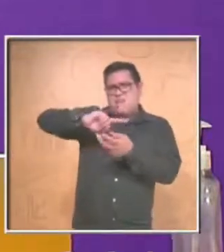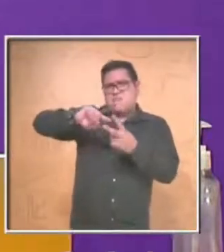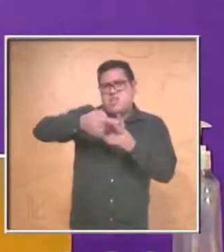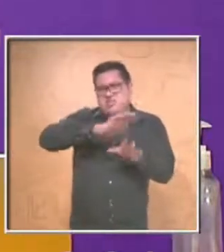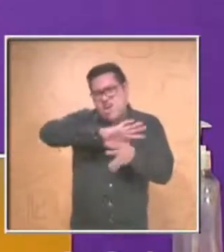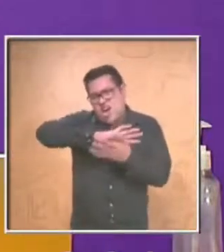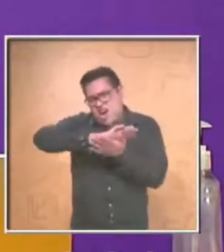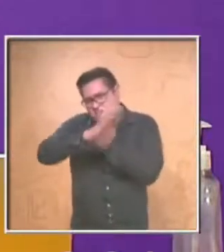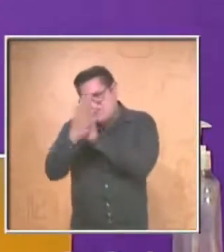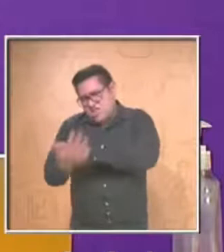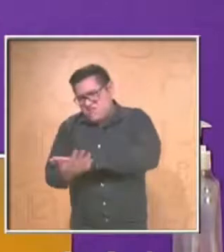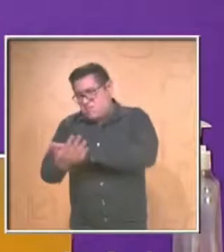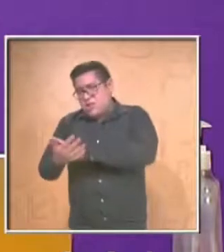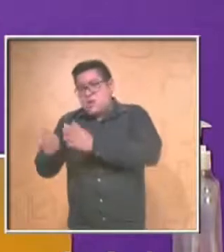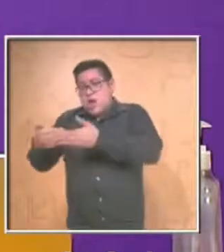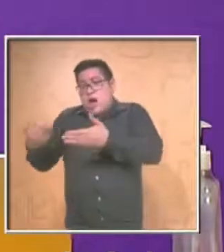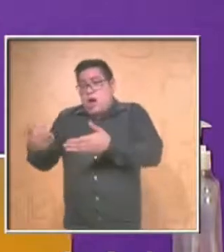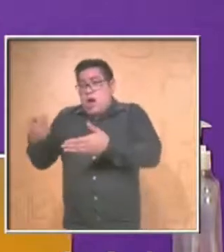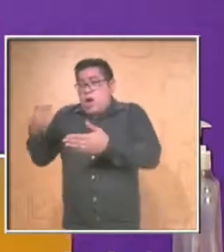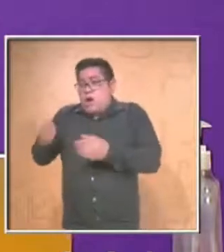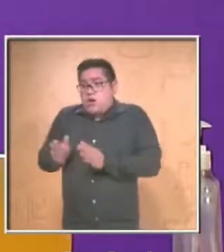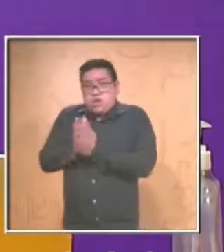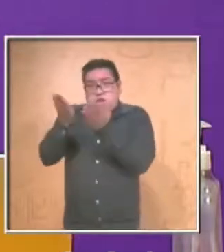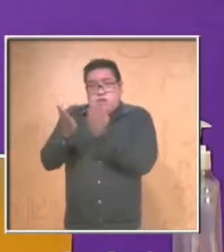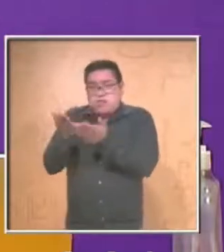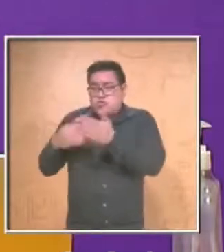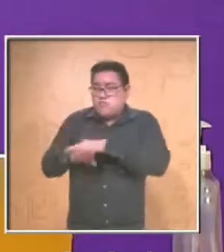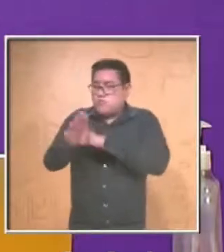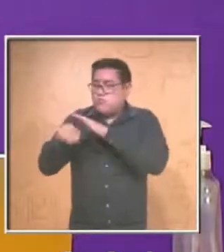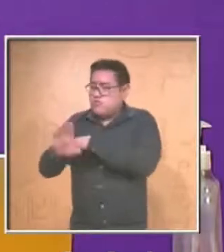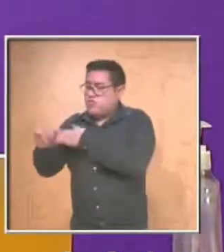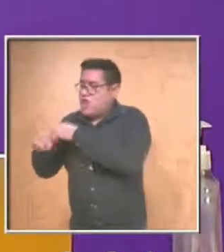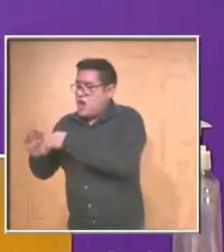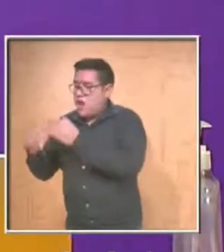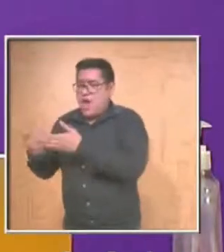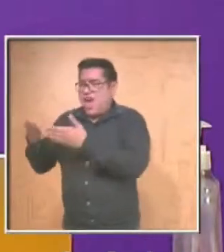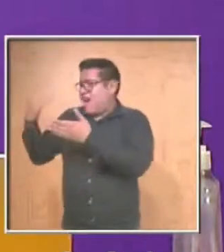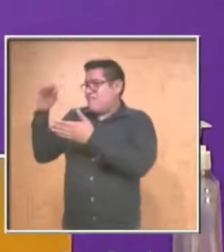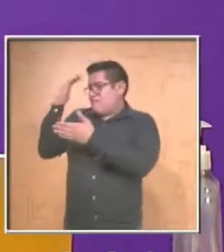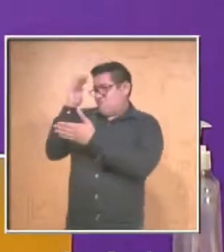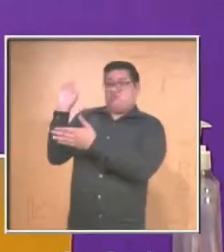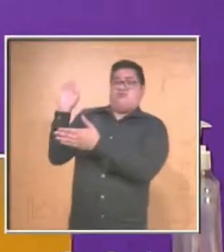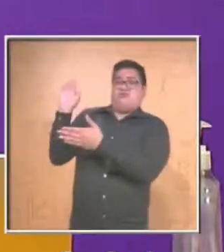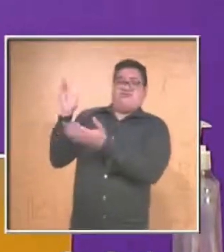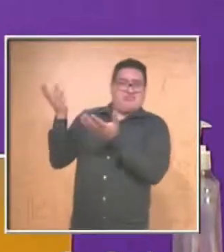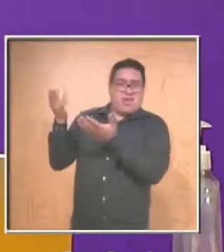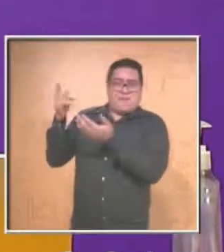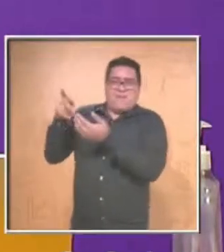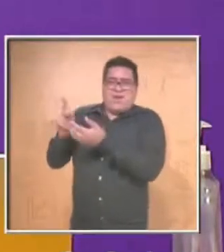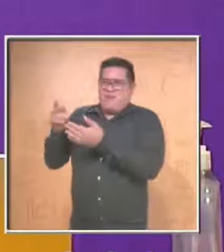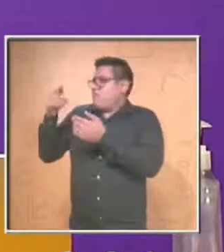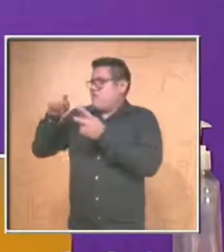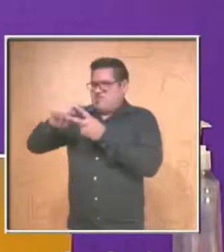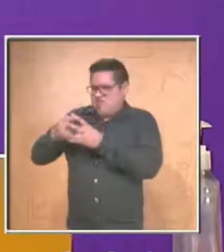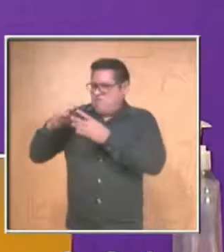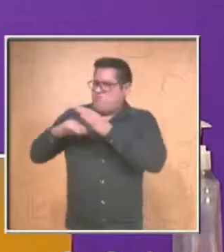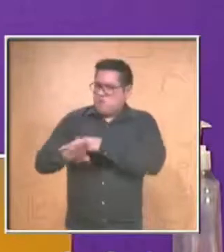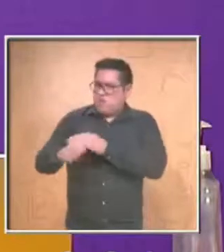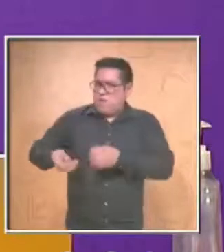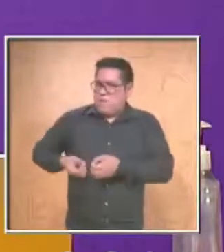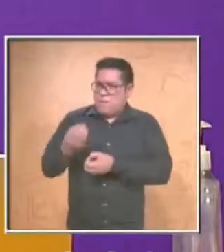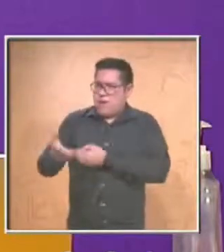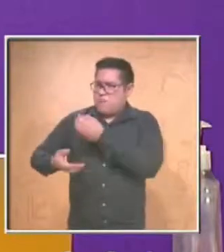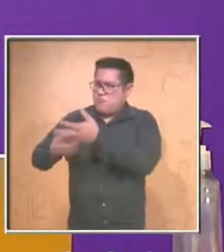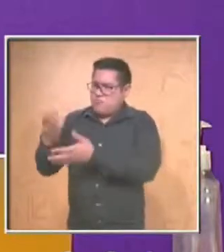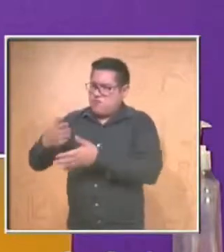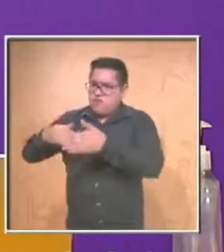están difundiendo a través de los libros que antes no se tenían. Por lo tanto, aquí es importante considerar que en la Reforma